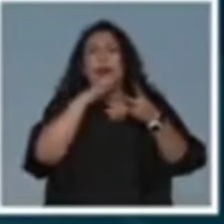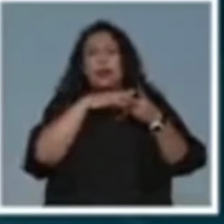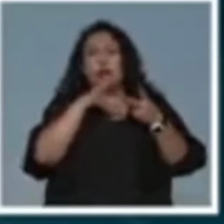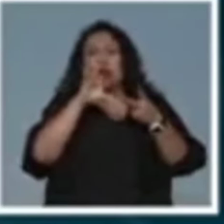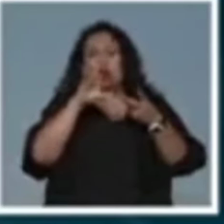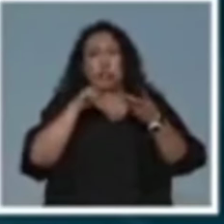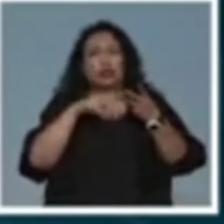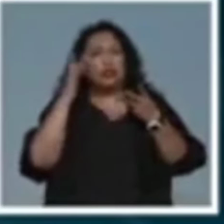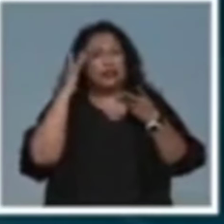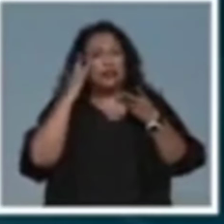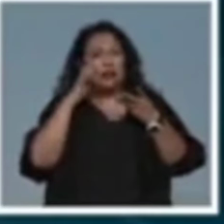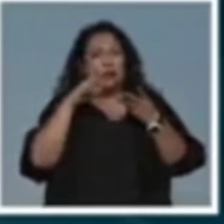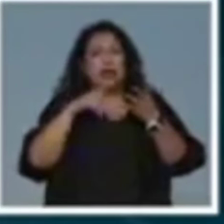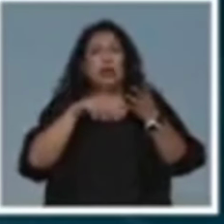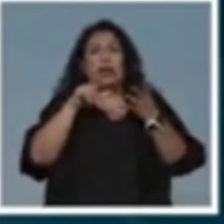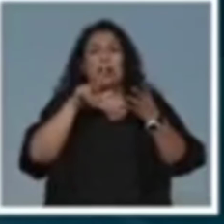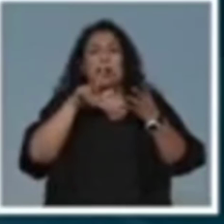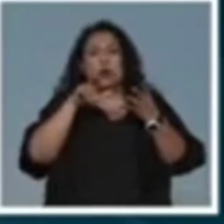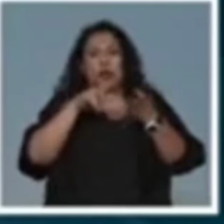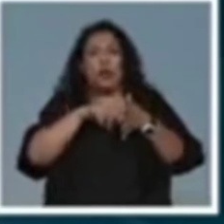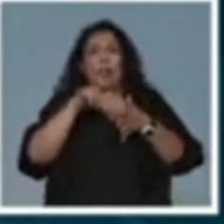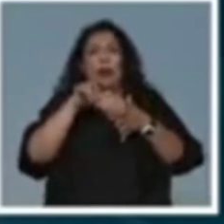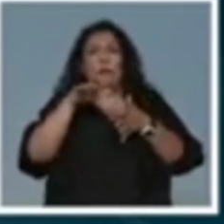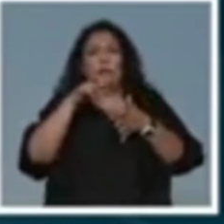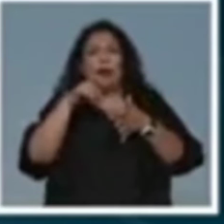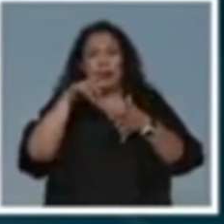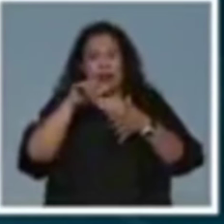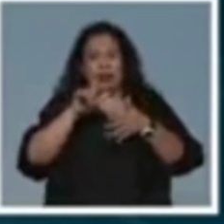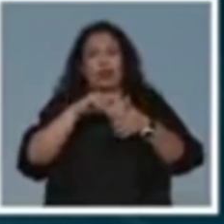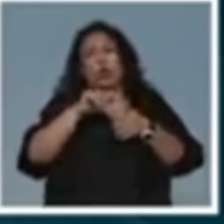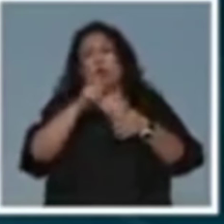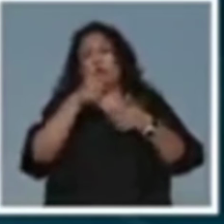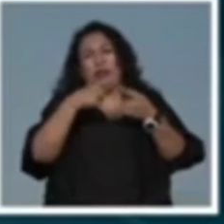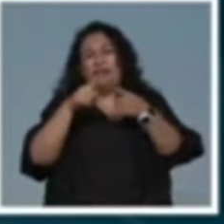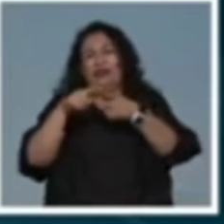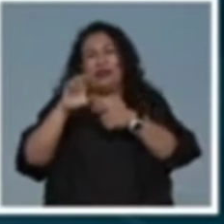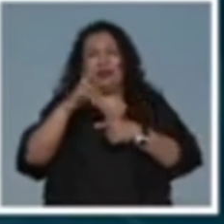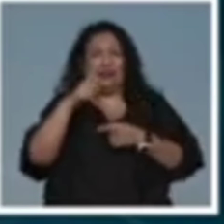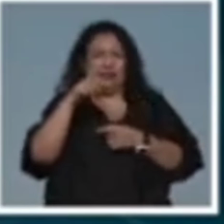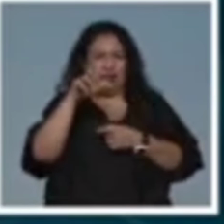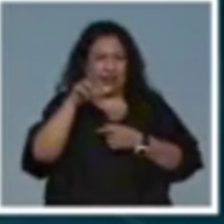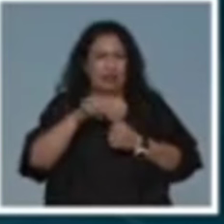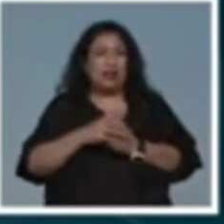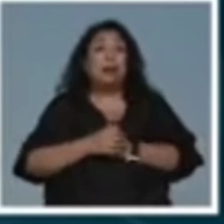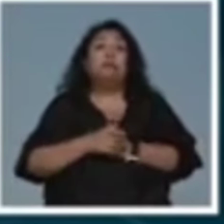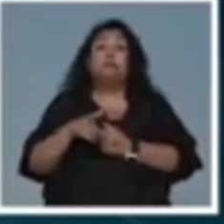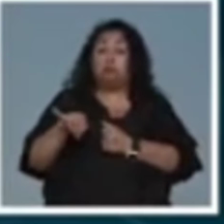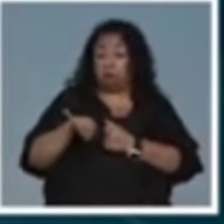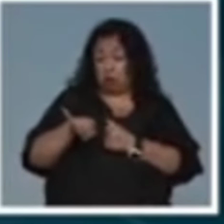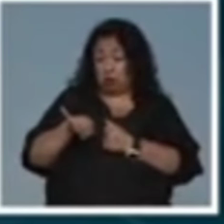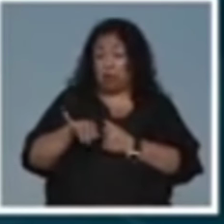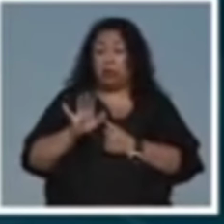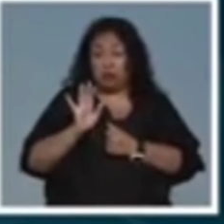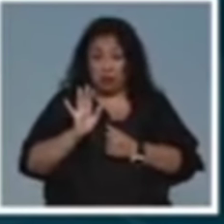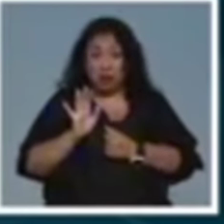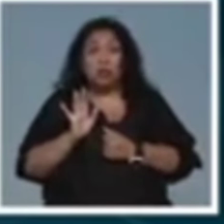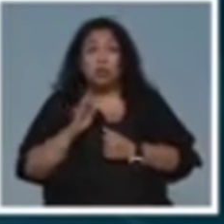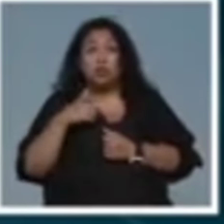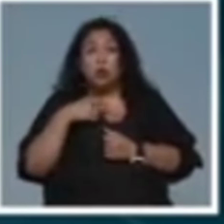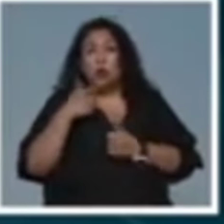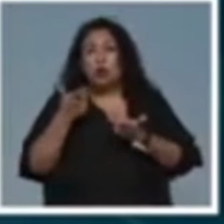San Marqueña, La Voladora, La Malagueña Cureña y algunas otras chilenas. Es muy interesante porque armé